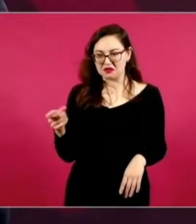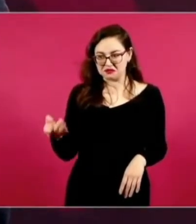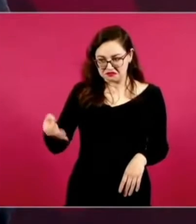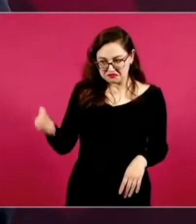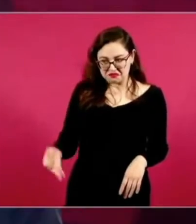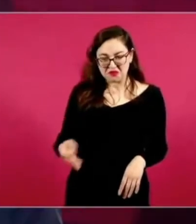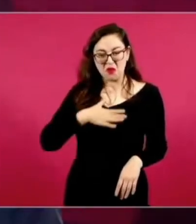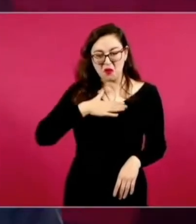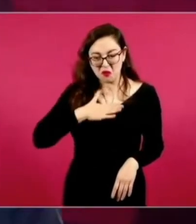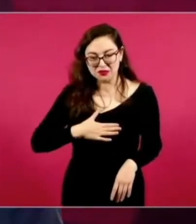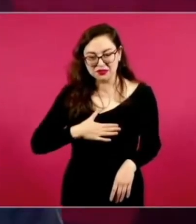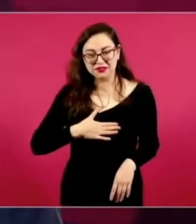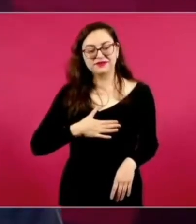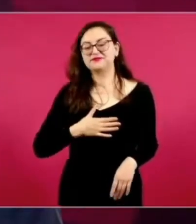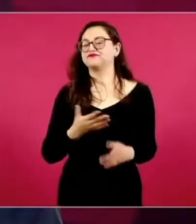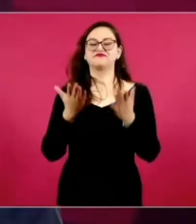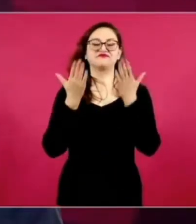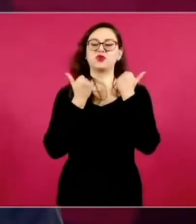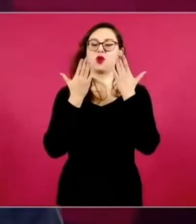justas.